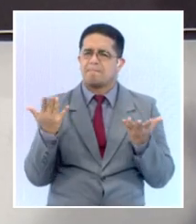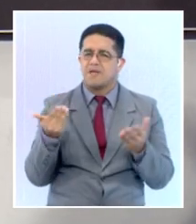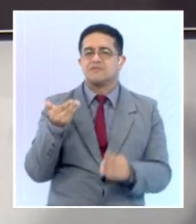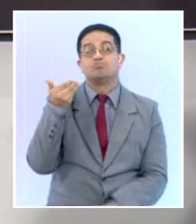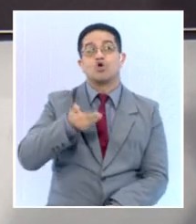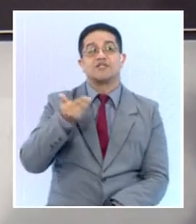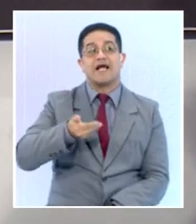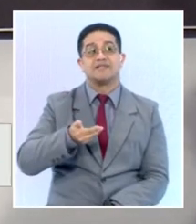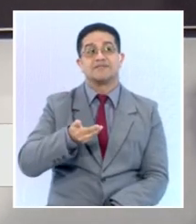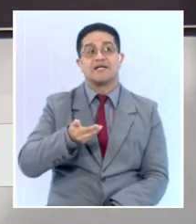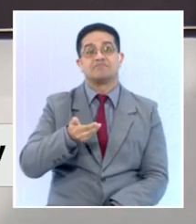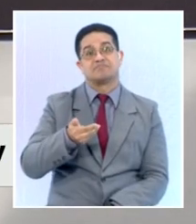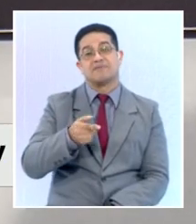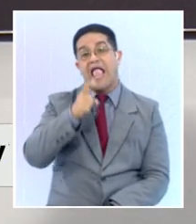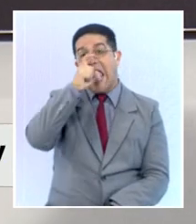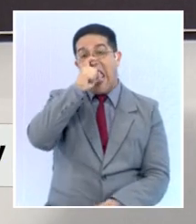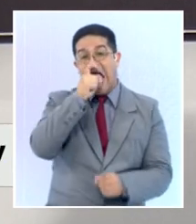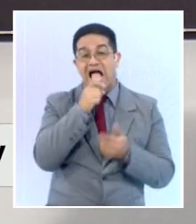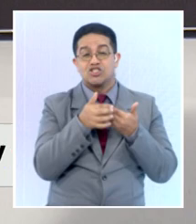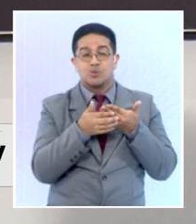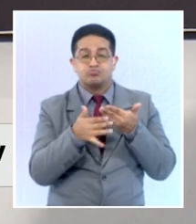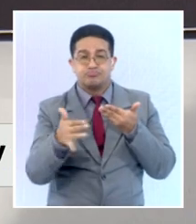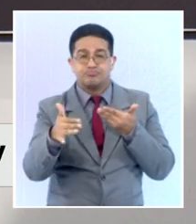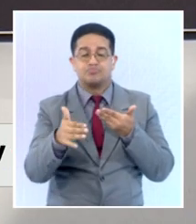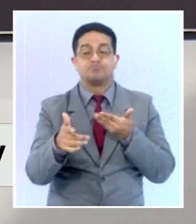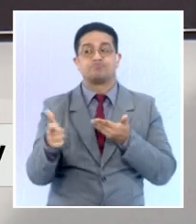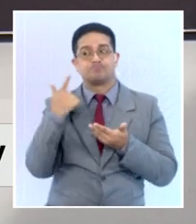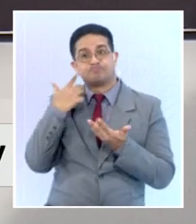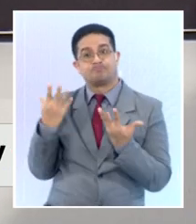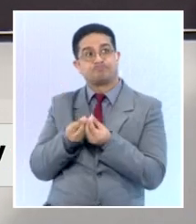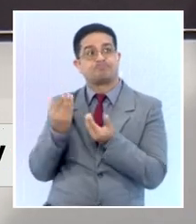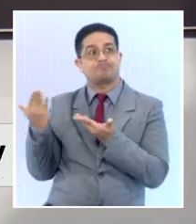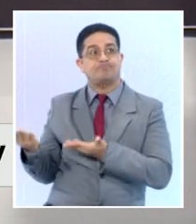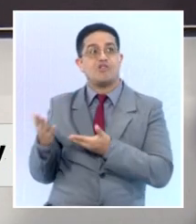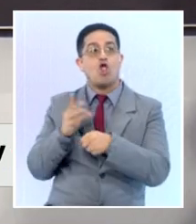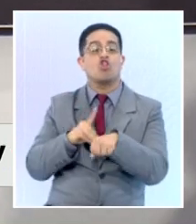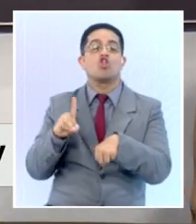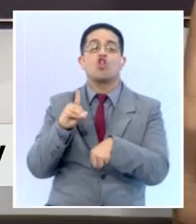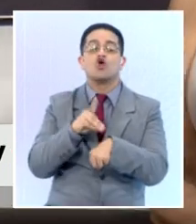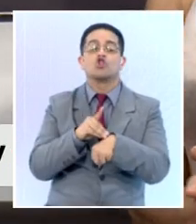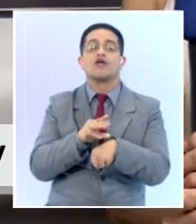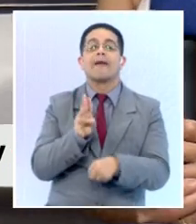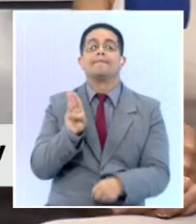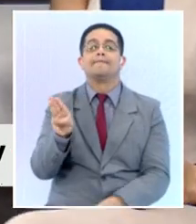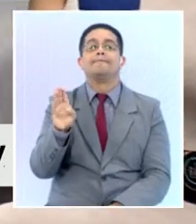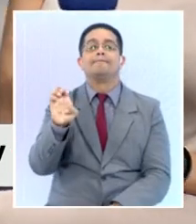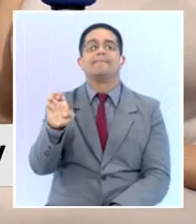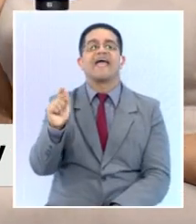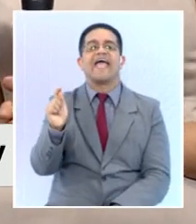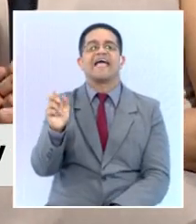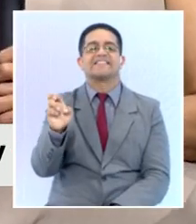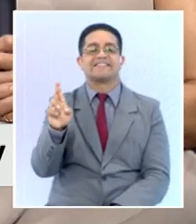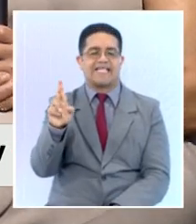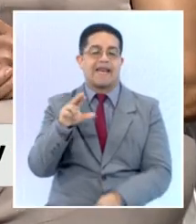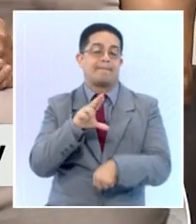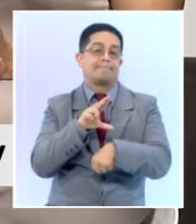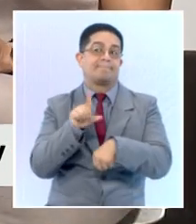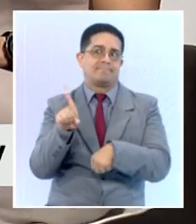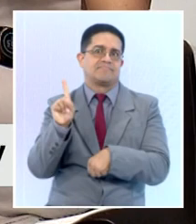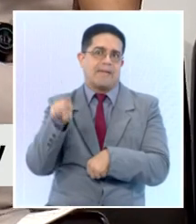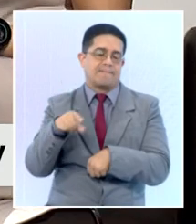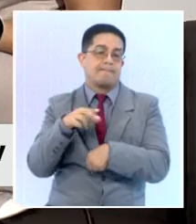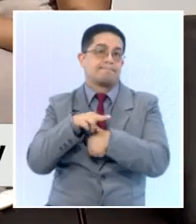importante y es la longevidad para hablar sobre ella me acompaña la doctora yoraima Peter qui es médico internista y además